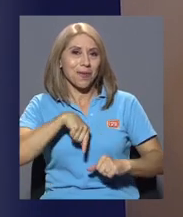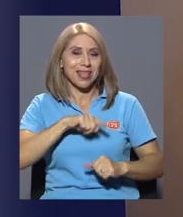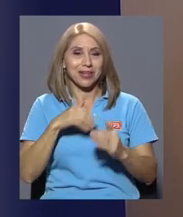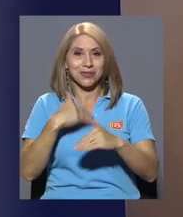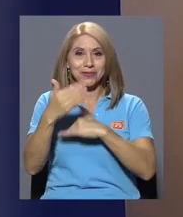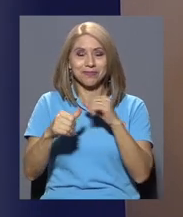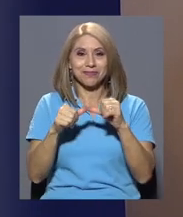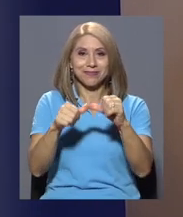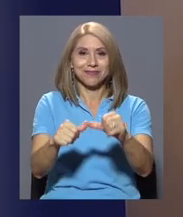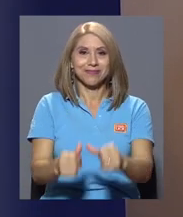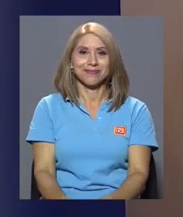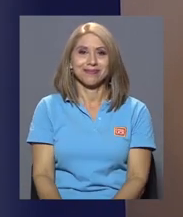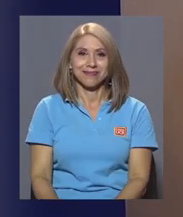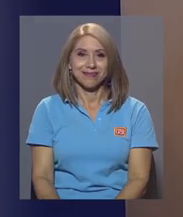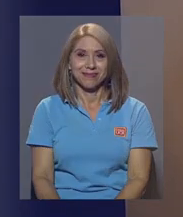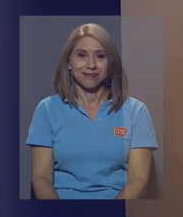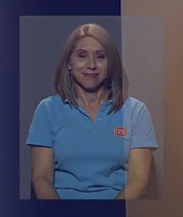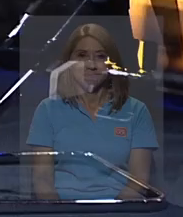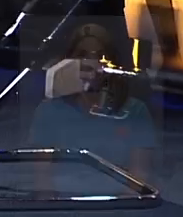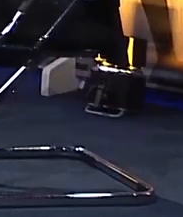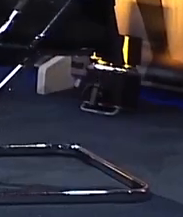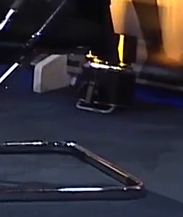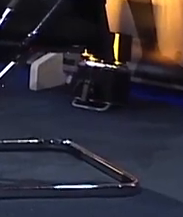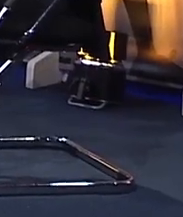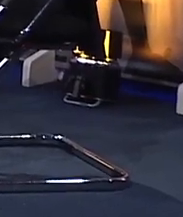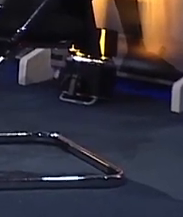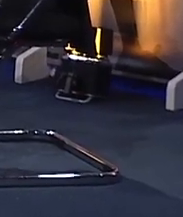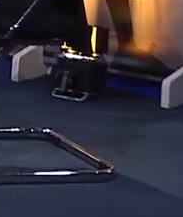acompañarnos regresamos después de este corte